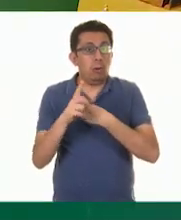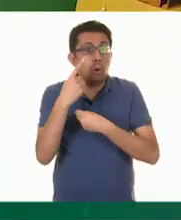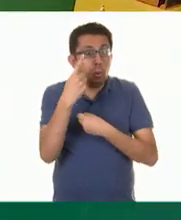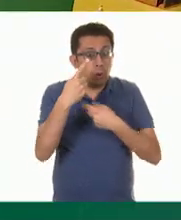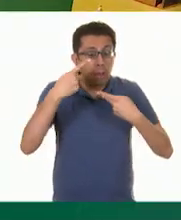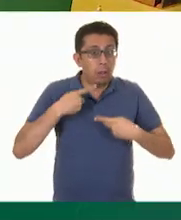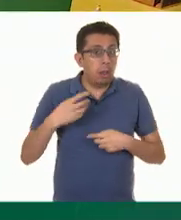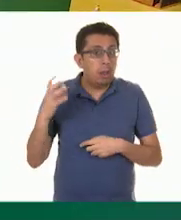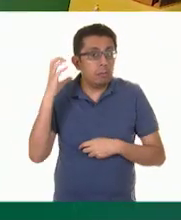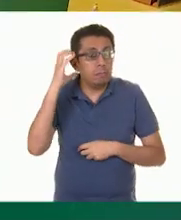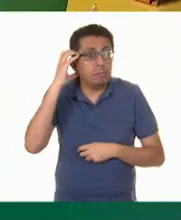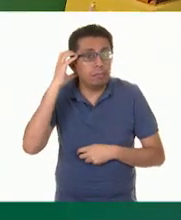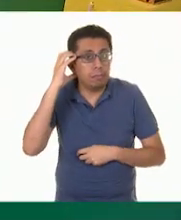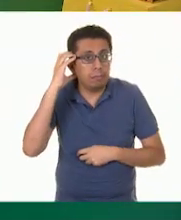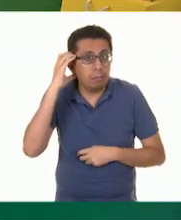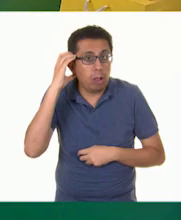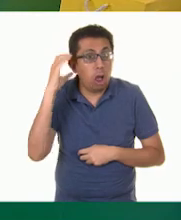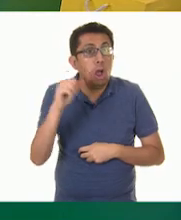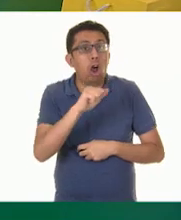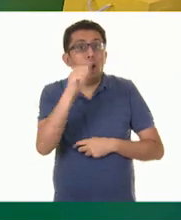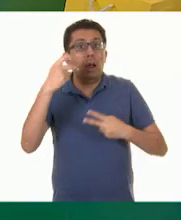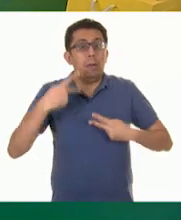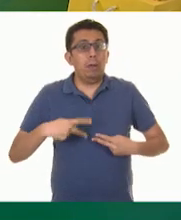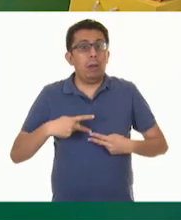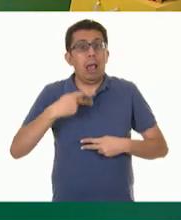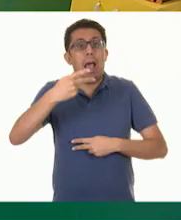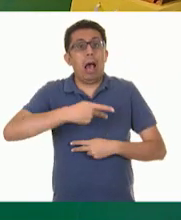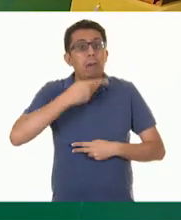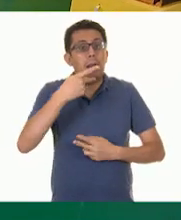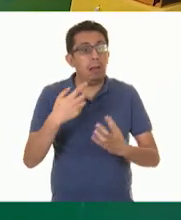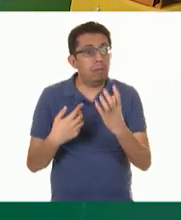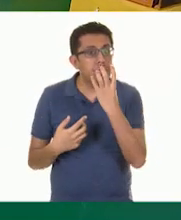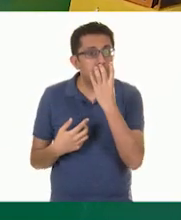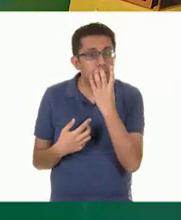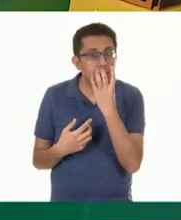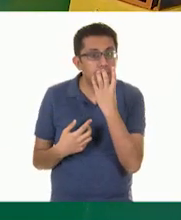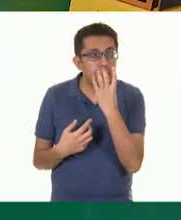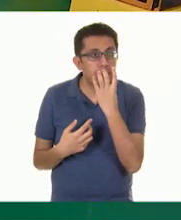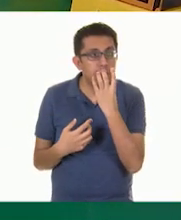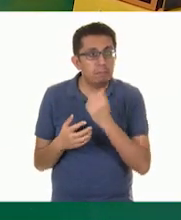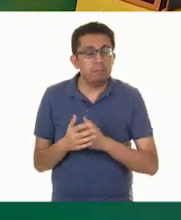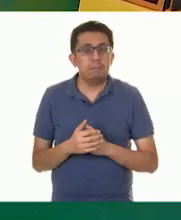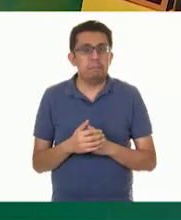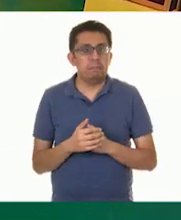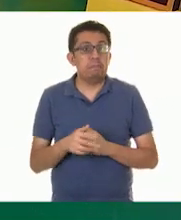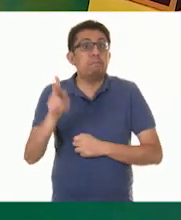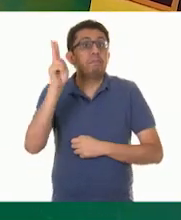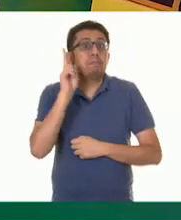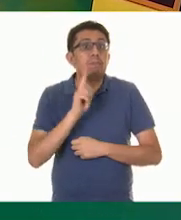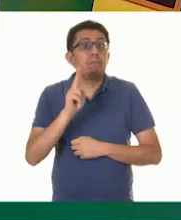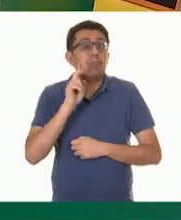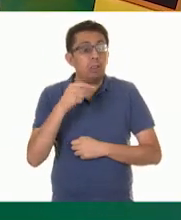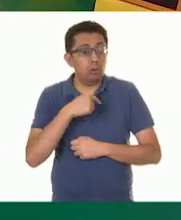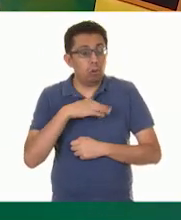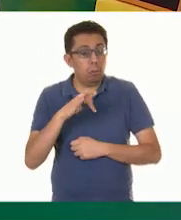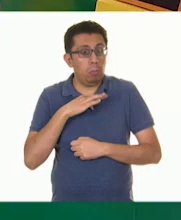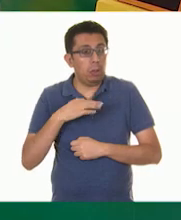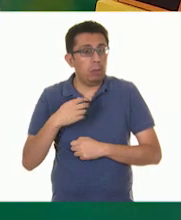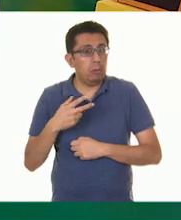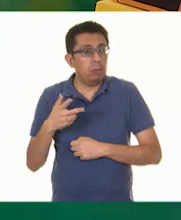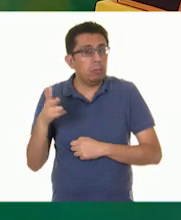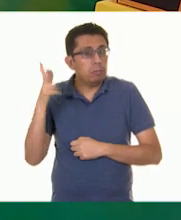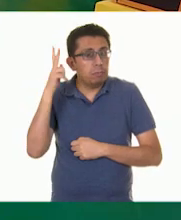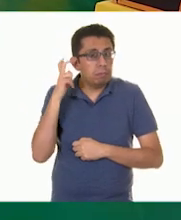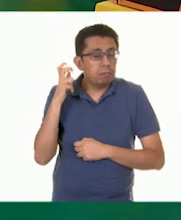vaso. ¡Ay, qué divertido! A ver, yo me lo pongo en la oreja. Ok, y yo voy a hablar. Vamos a ver si puede escuchar a Alexia.